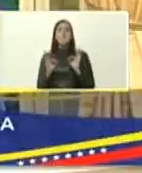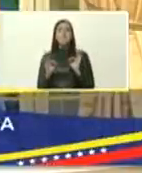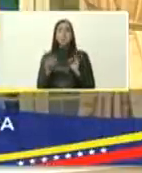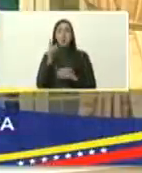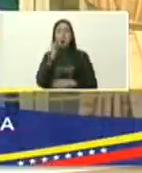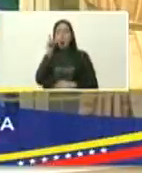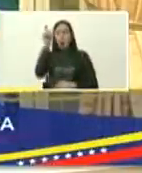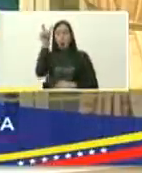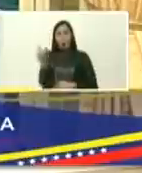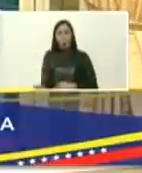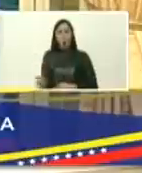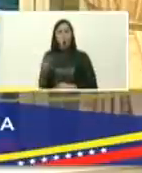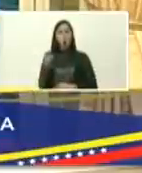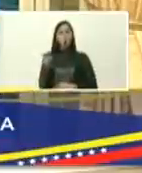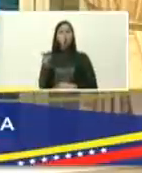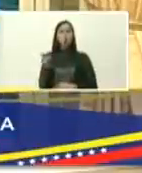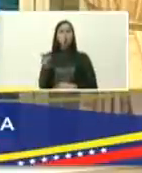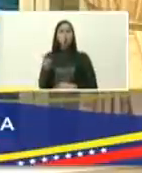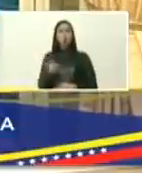de Alessandro,